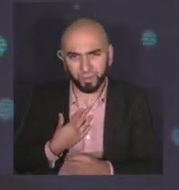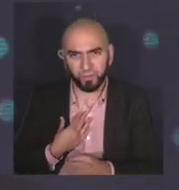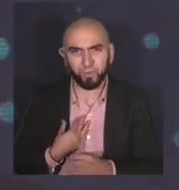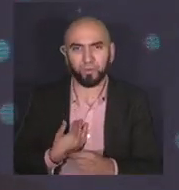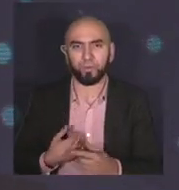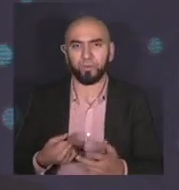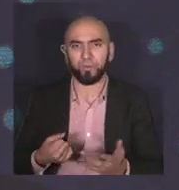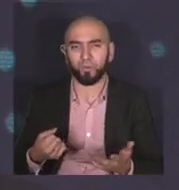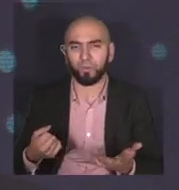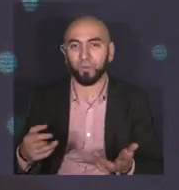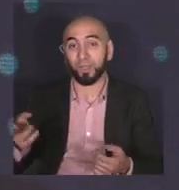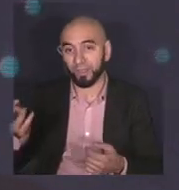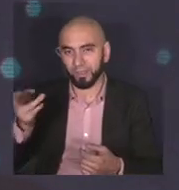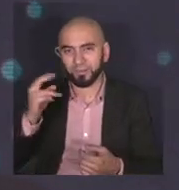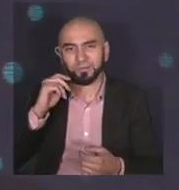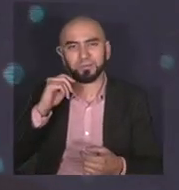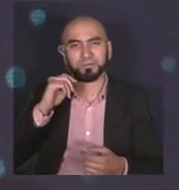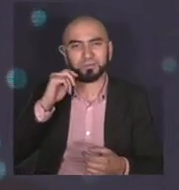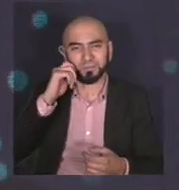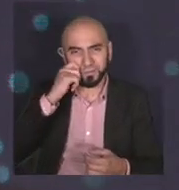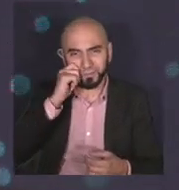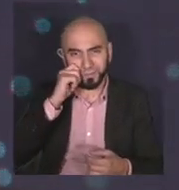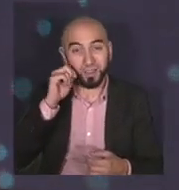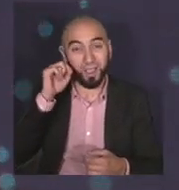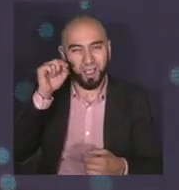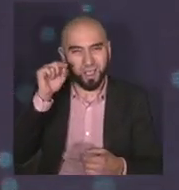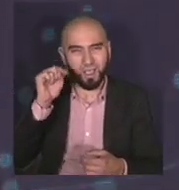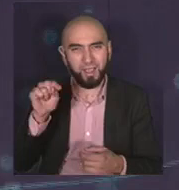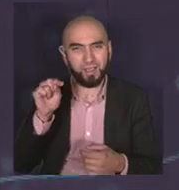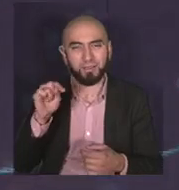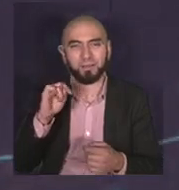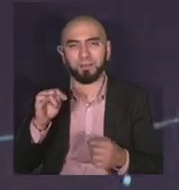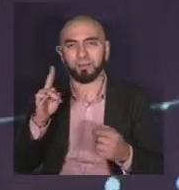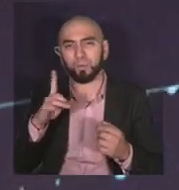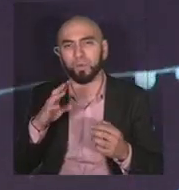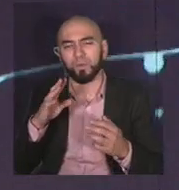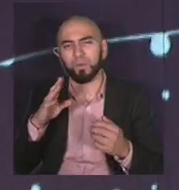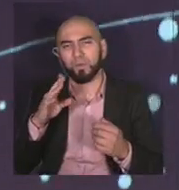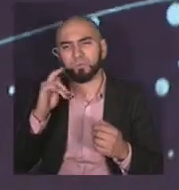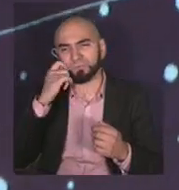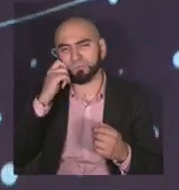Es donde tenemos una posición entre dos